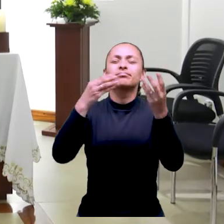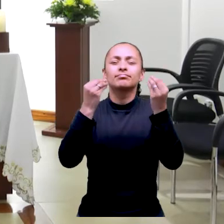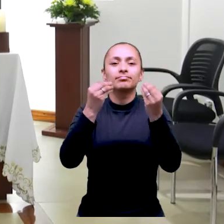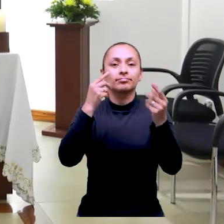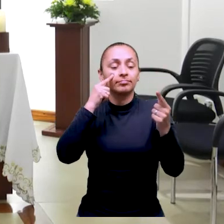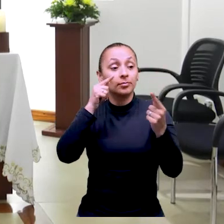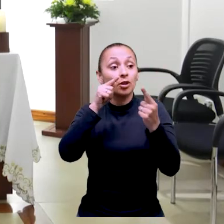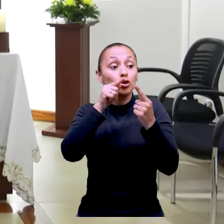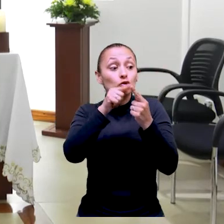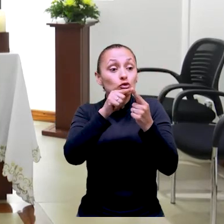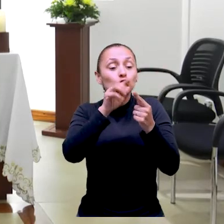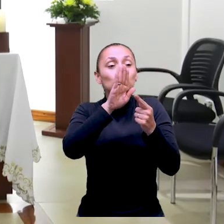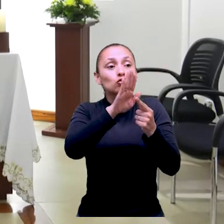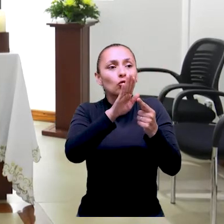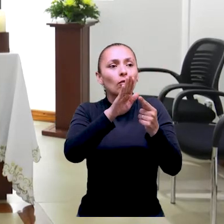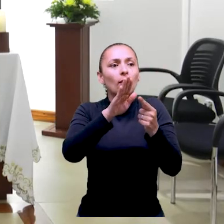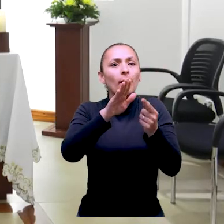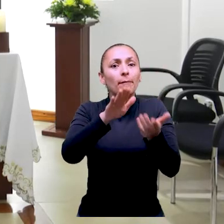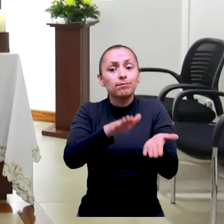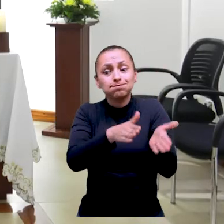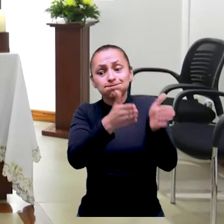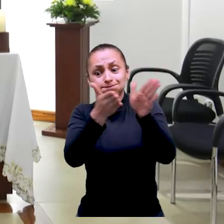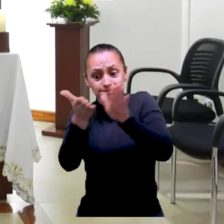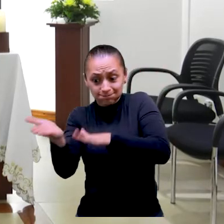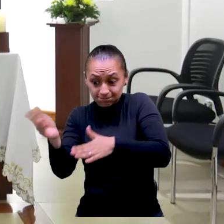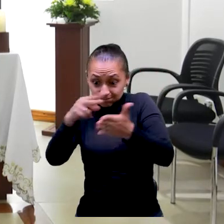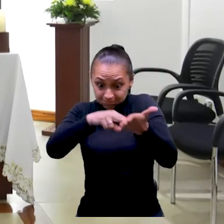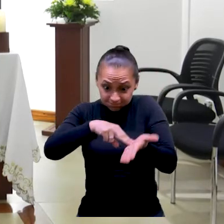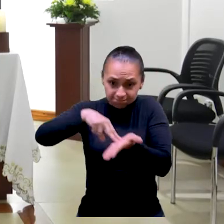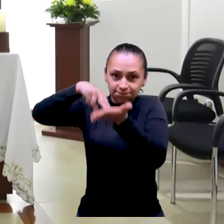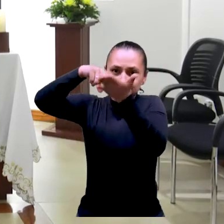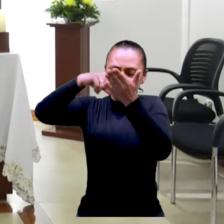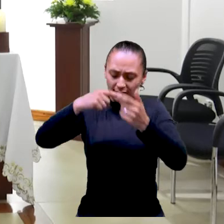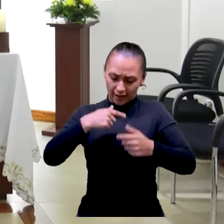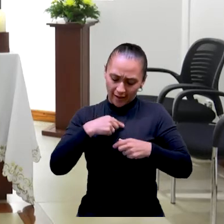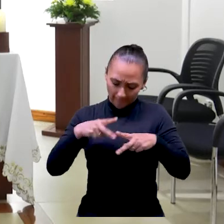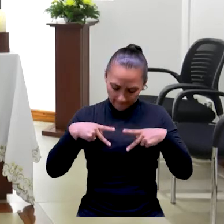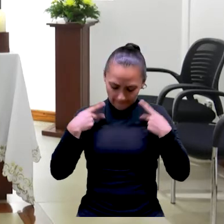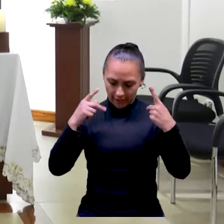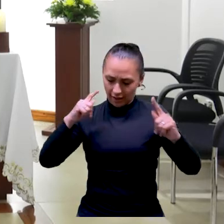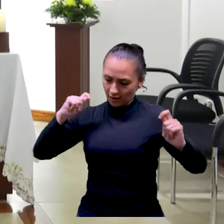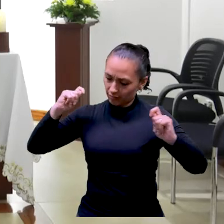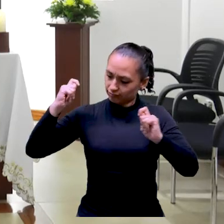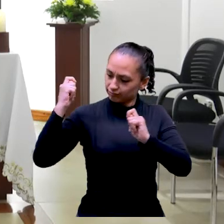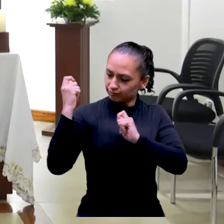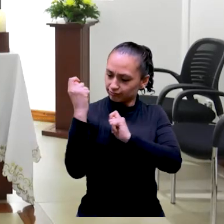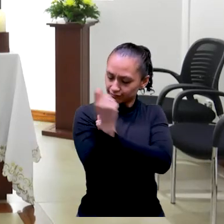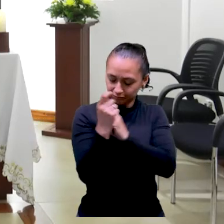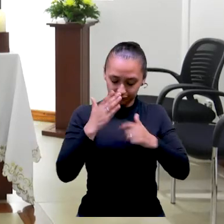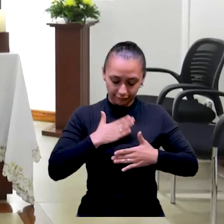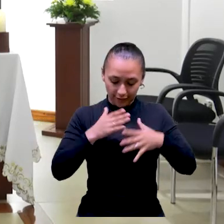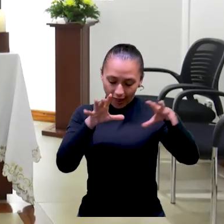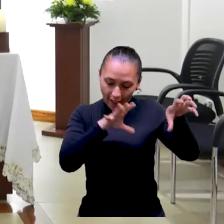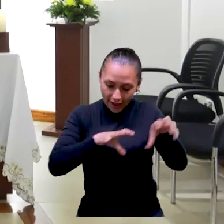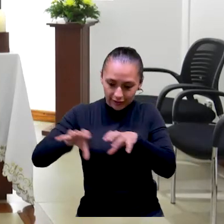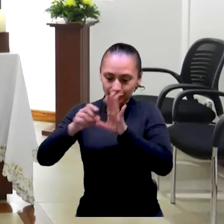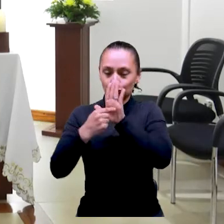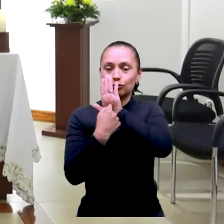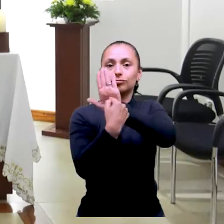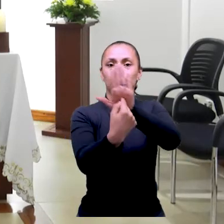para que el misterio de su pascua transforme nuestra vida y se manifiesten nuestras obras